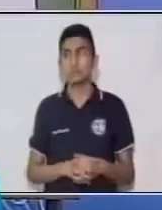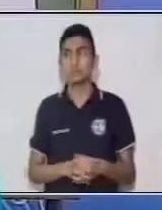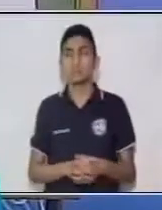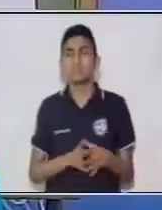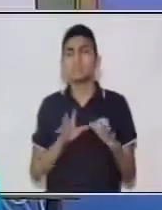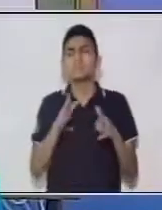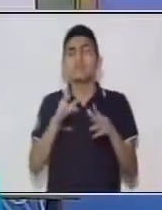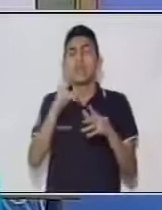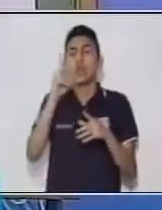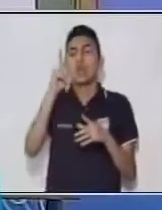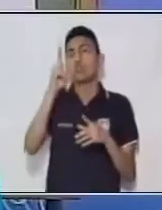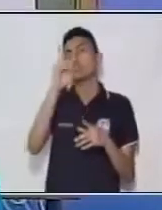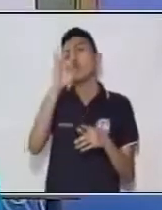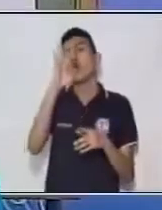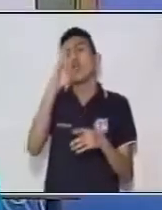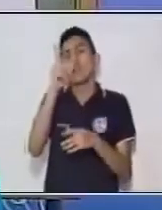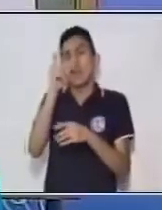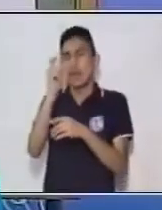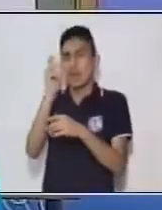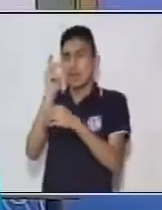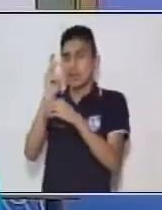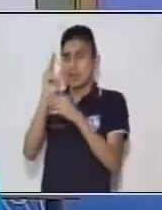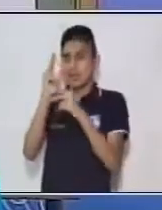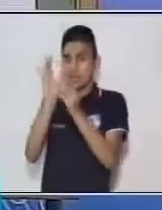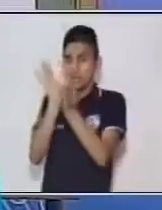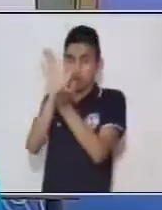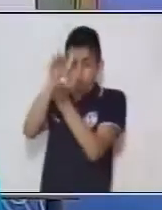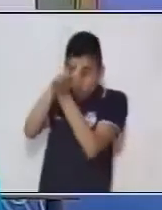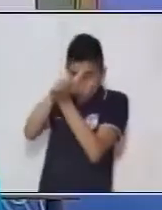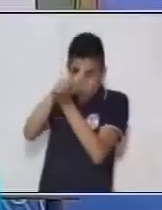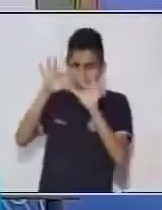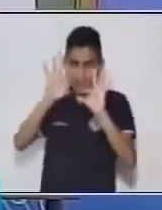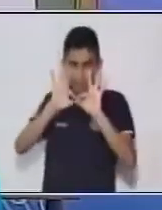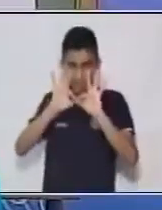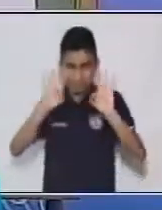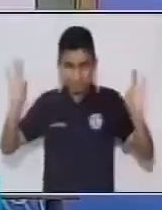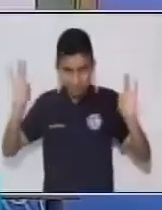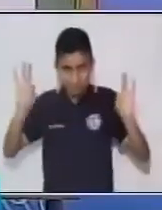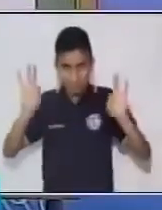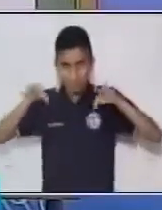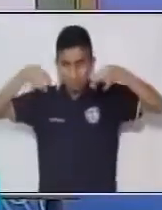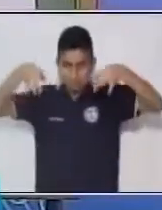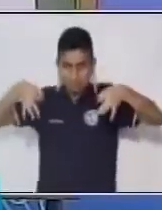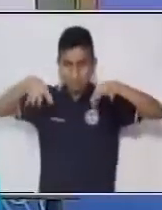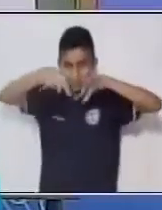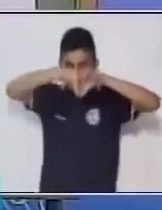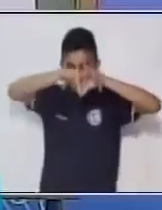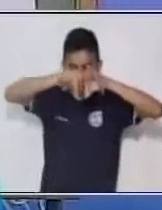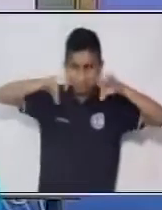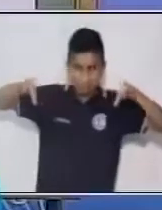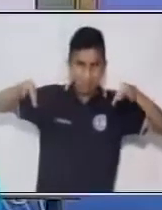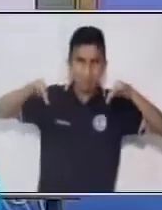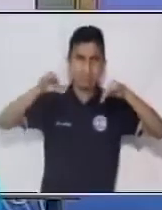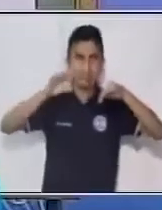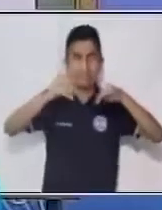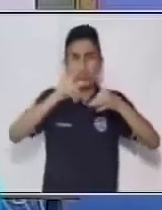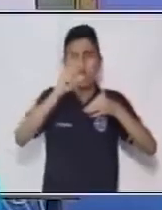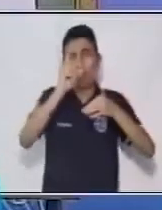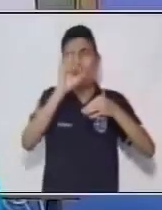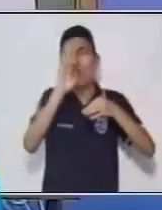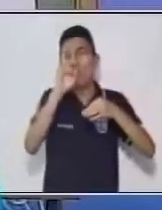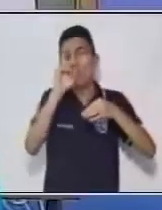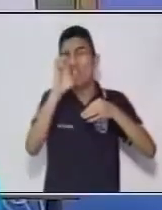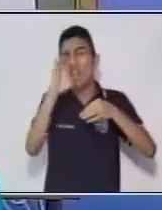este doblez que estamos haciendo acá es una línea, ¿sí? Y si vas conmigo,